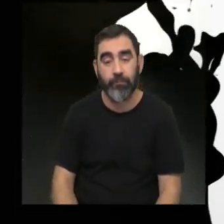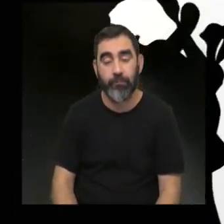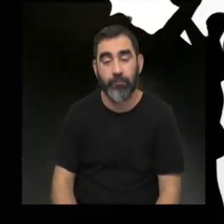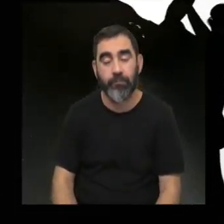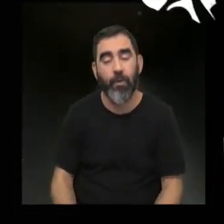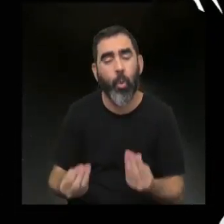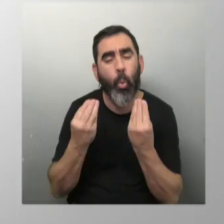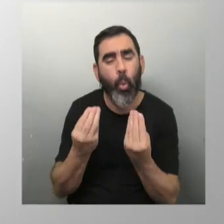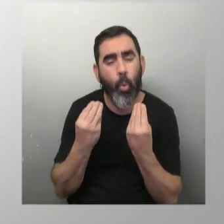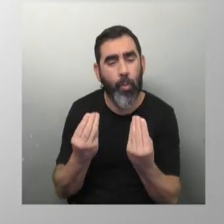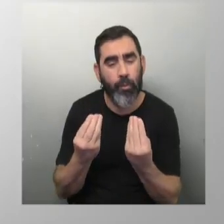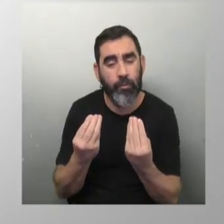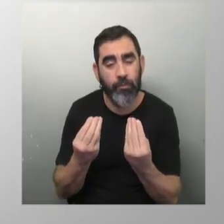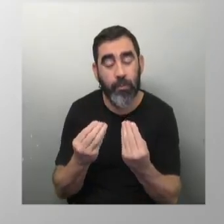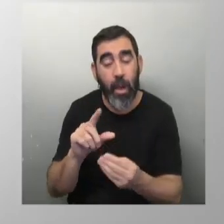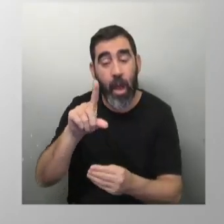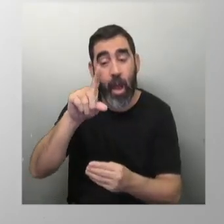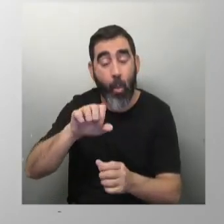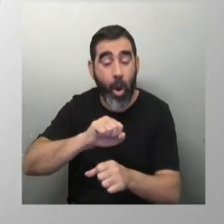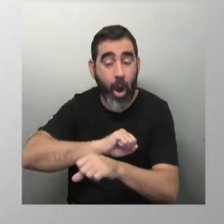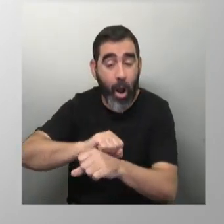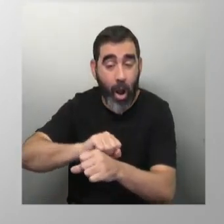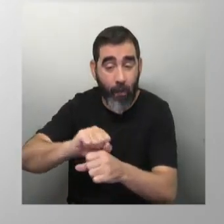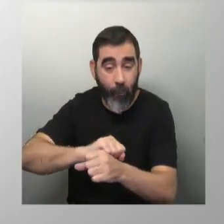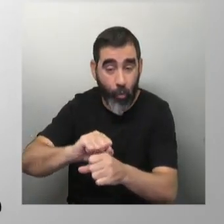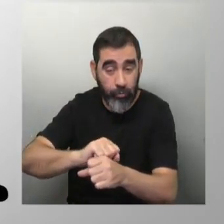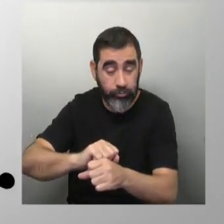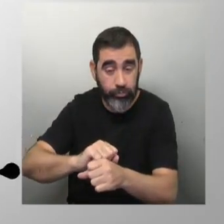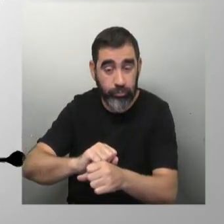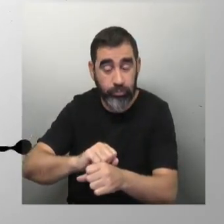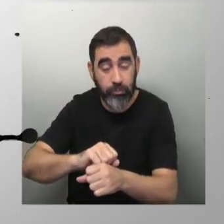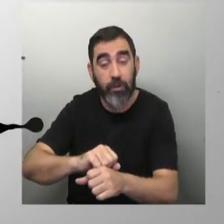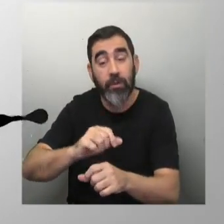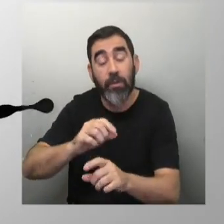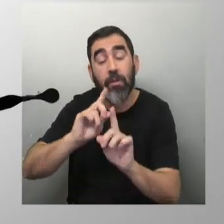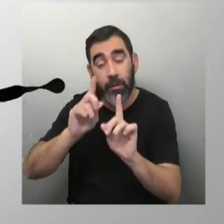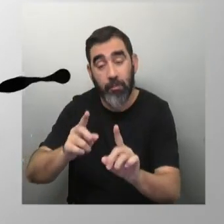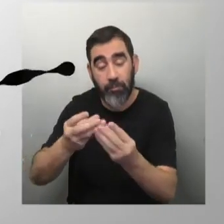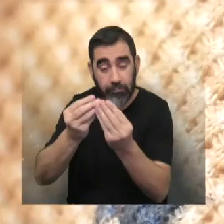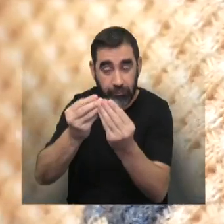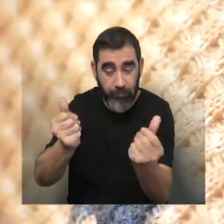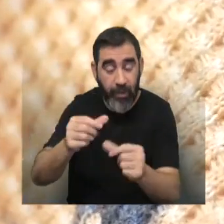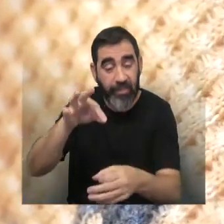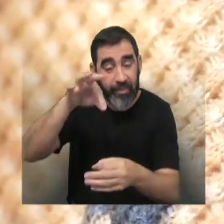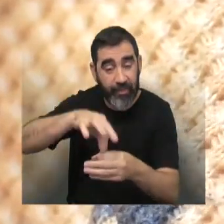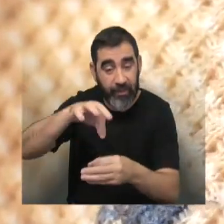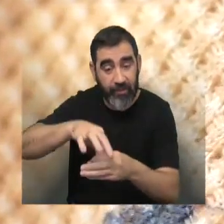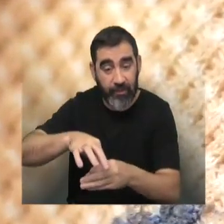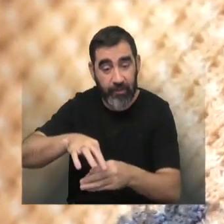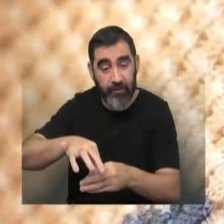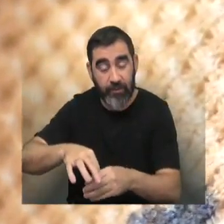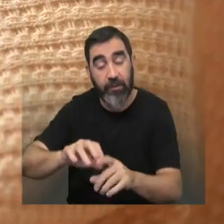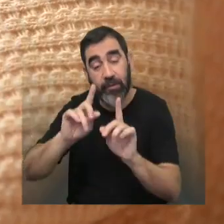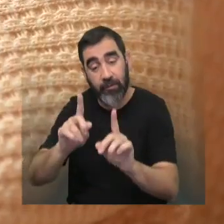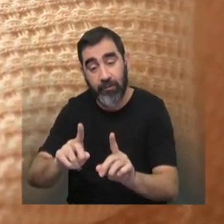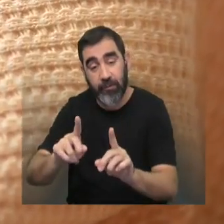¿Cómo funciona esto? Bueno, con agua con jabón o detergente, porque eso también va a disolver la tinta y entre uno y